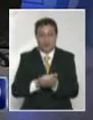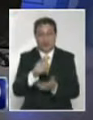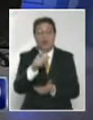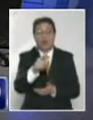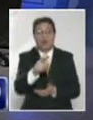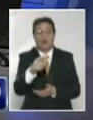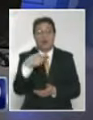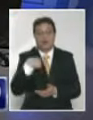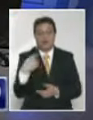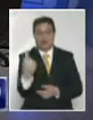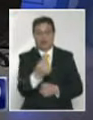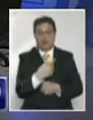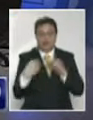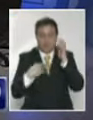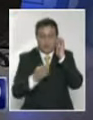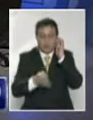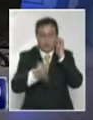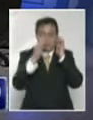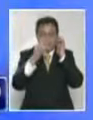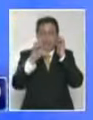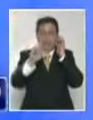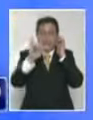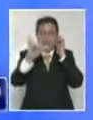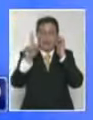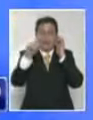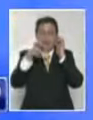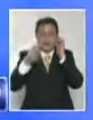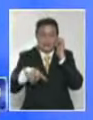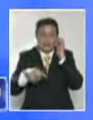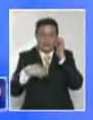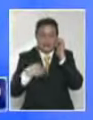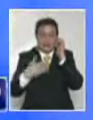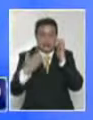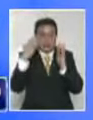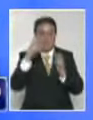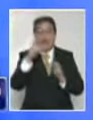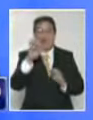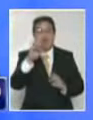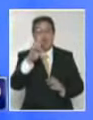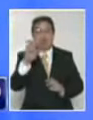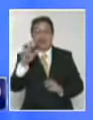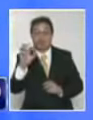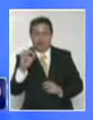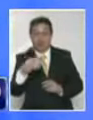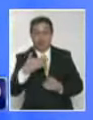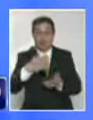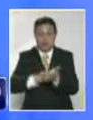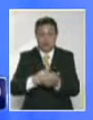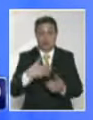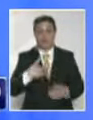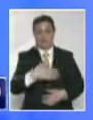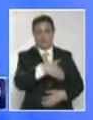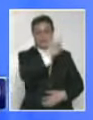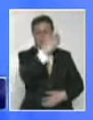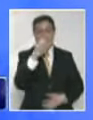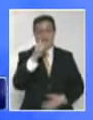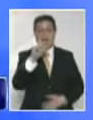Cuando mataron, nosotros estábamos en gira en Aysén. Cuando mataron con a el presidente Pinochet. Ah, claro. Estábamos en gira con Aysén y